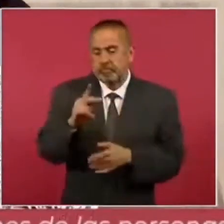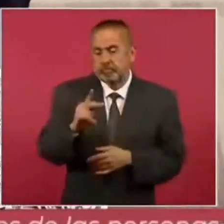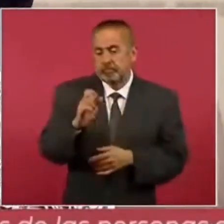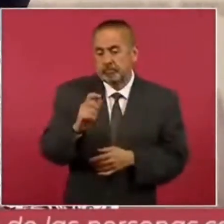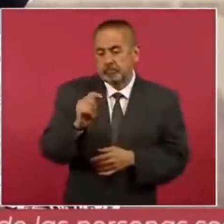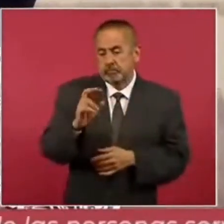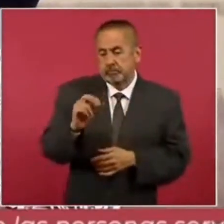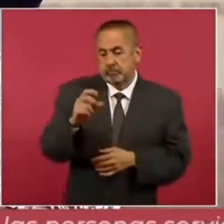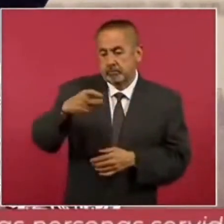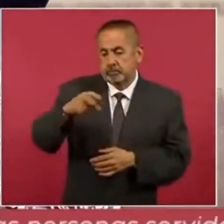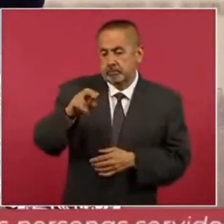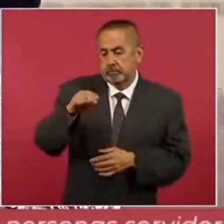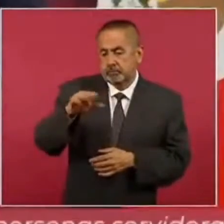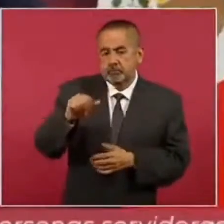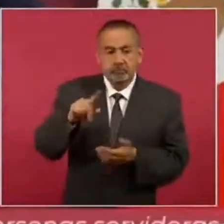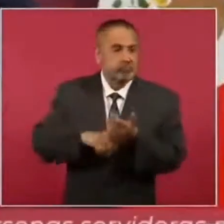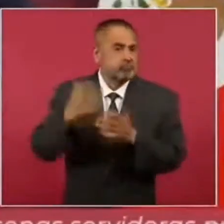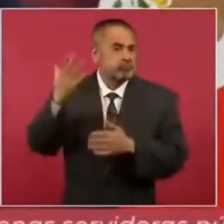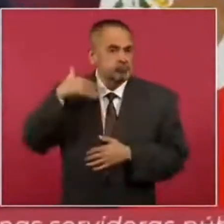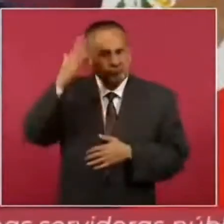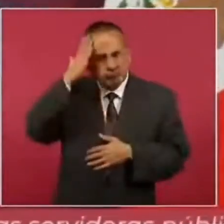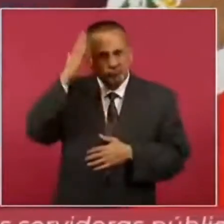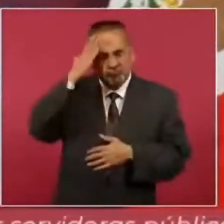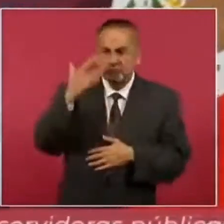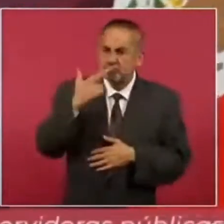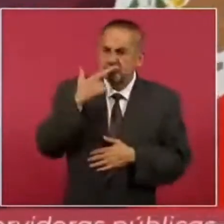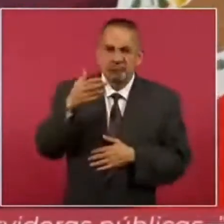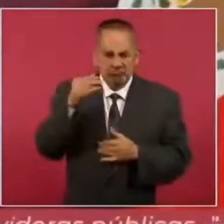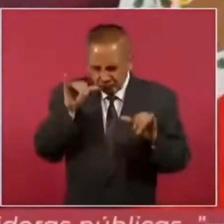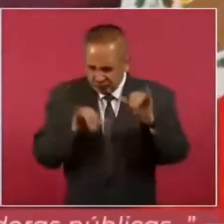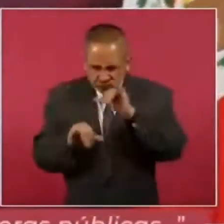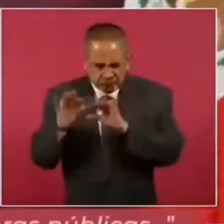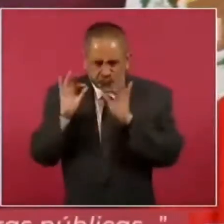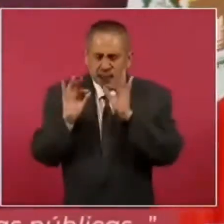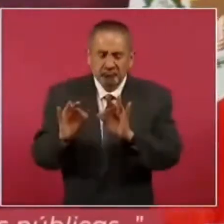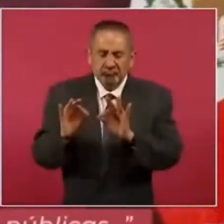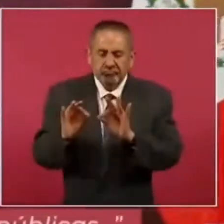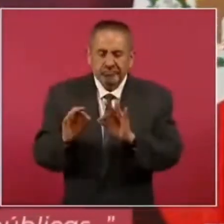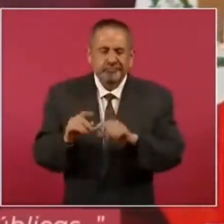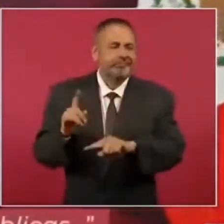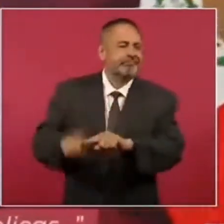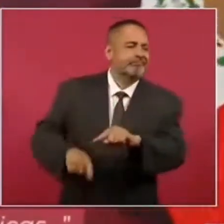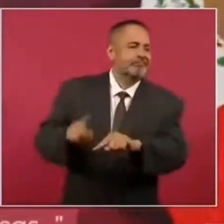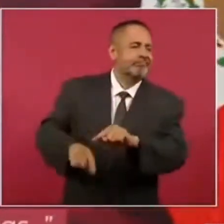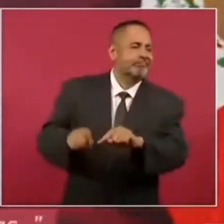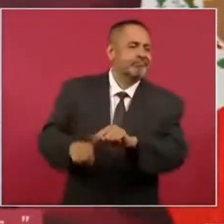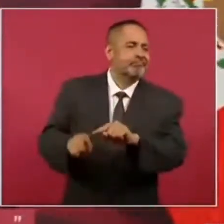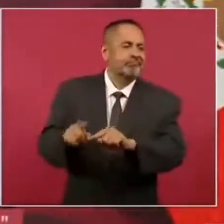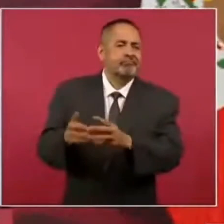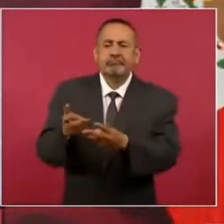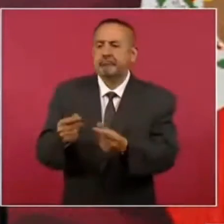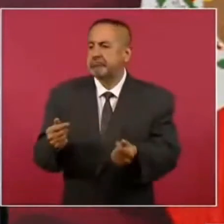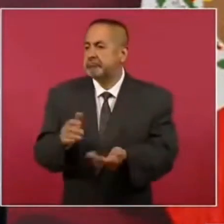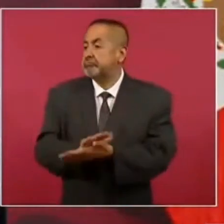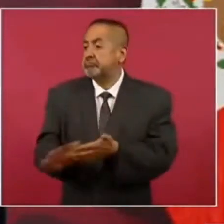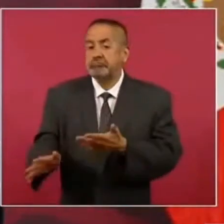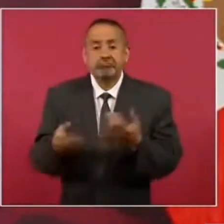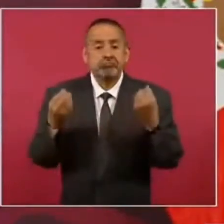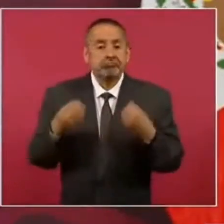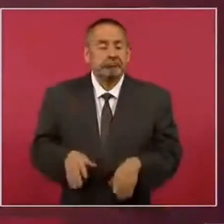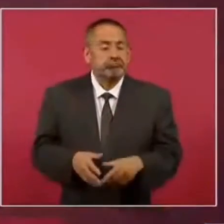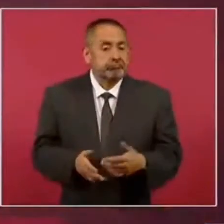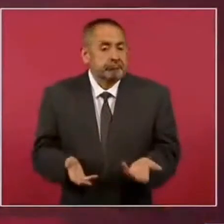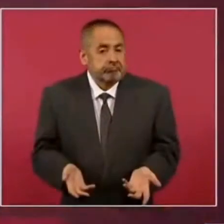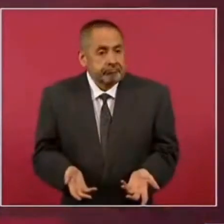una industria de punta, de las mejores a nivel internacional. La acabaron. Y